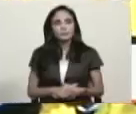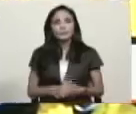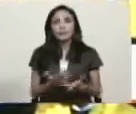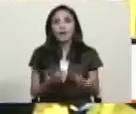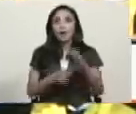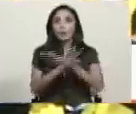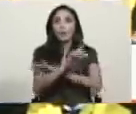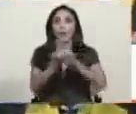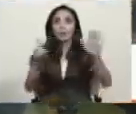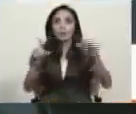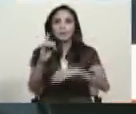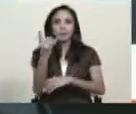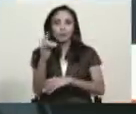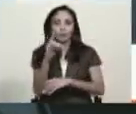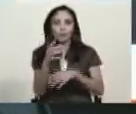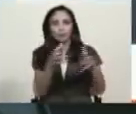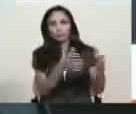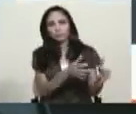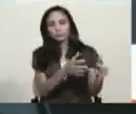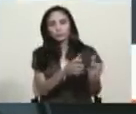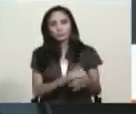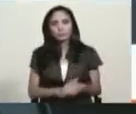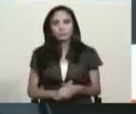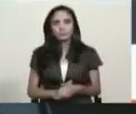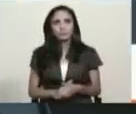...46 de Bolivia,